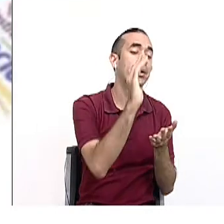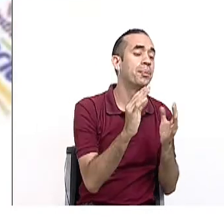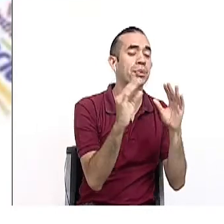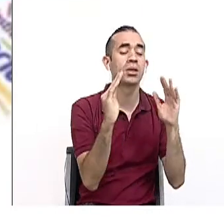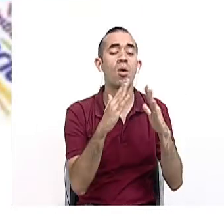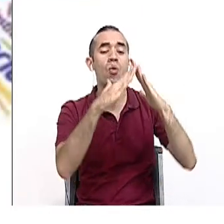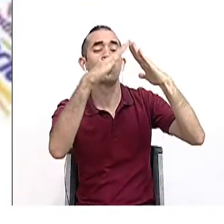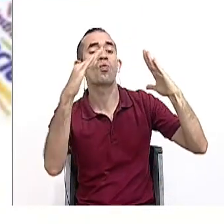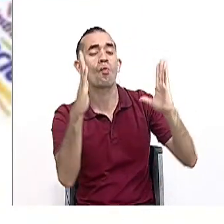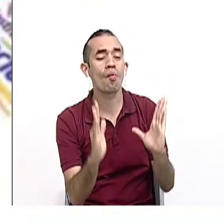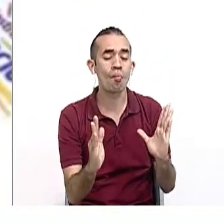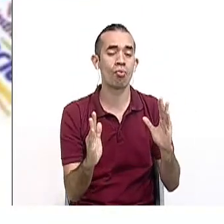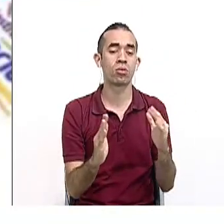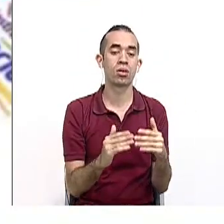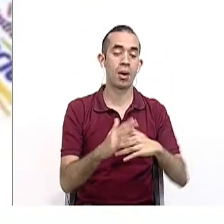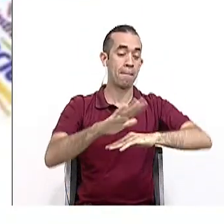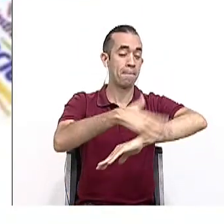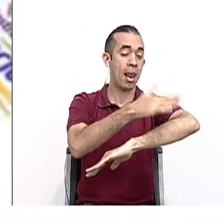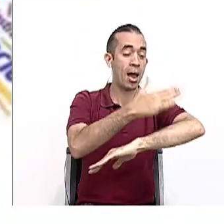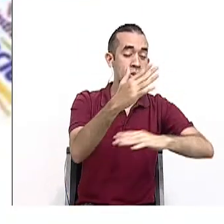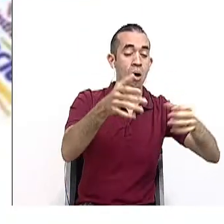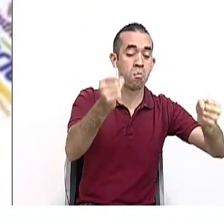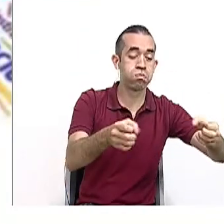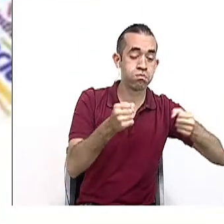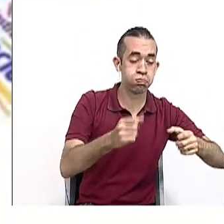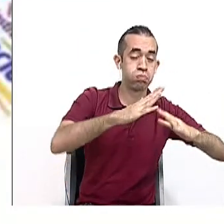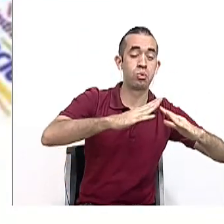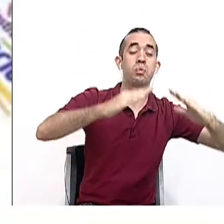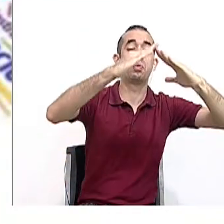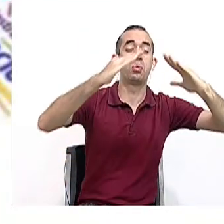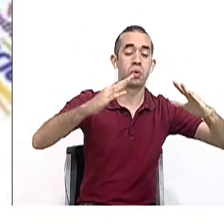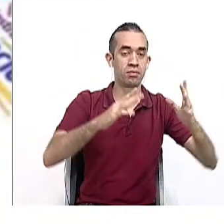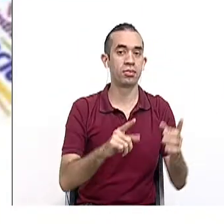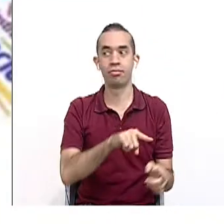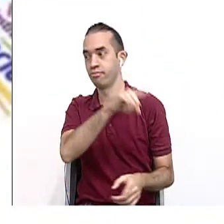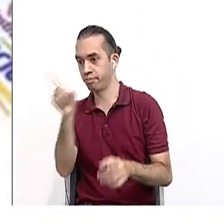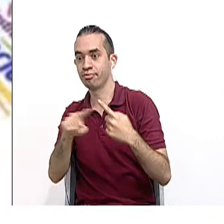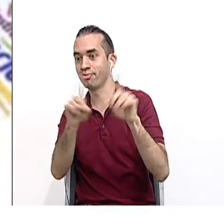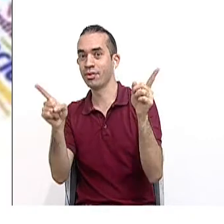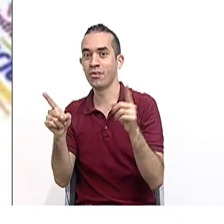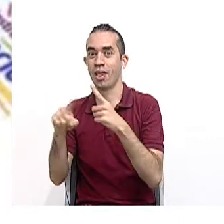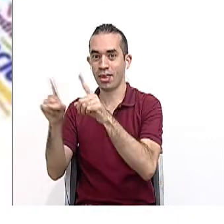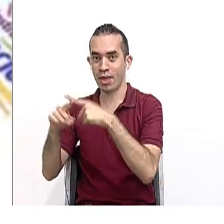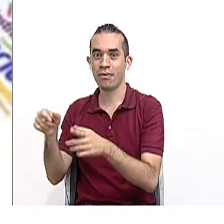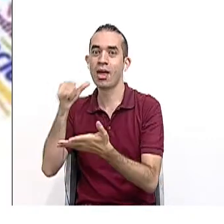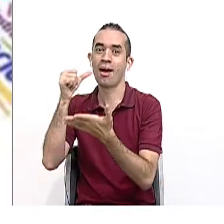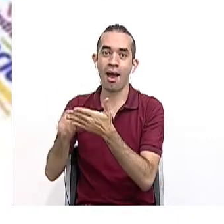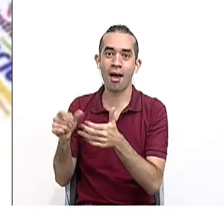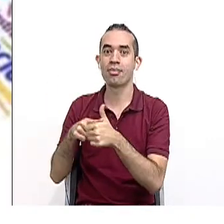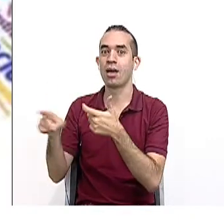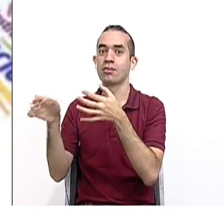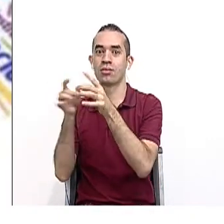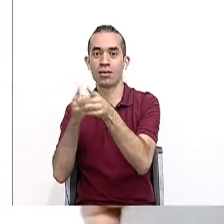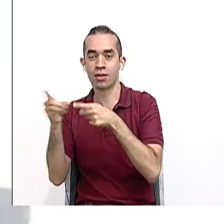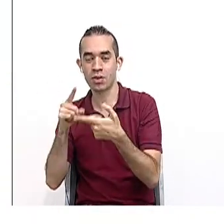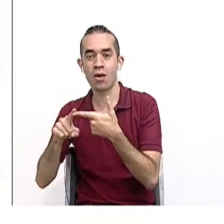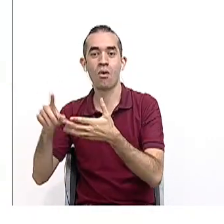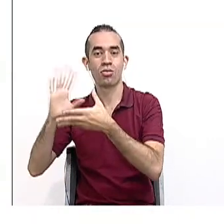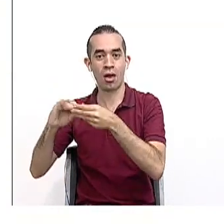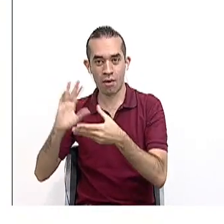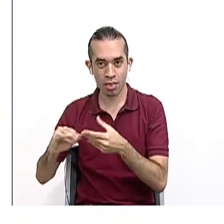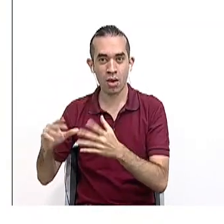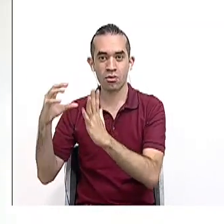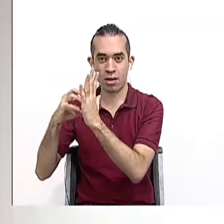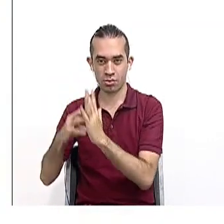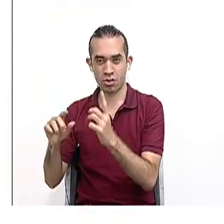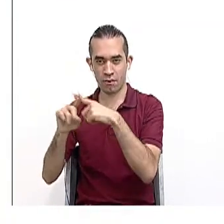son diferentes. Unos son descriptivos, otros son narrativos, pueden ser cartas. Y ese es el tema de esta semana,